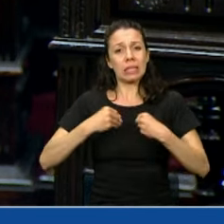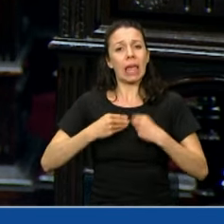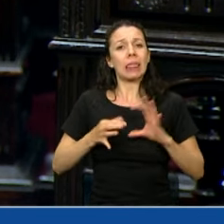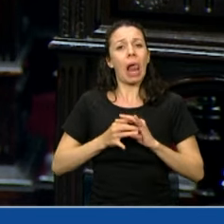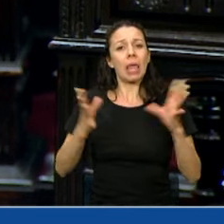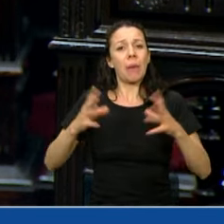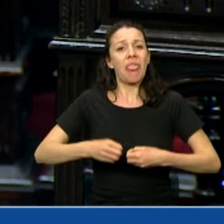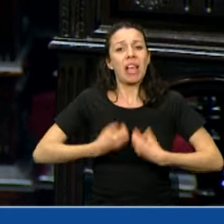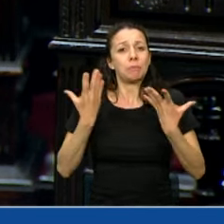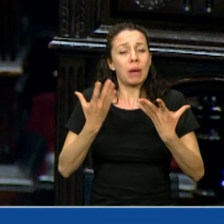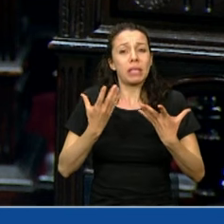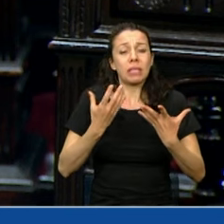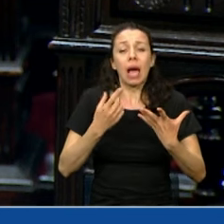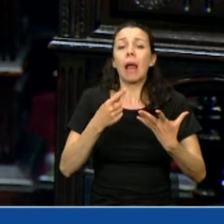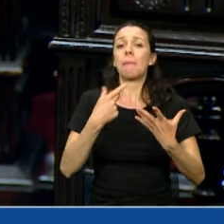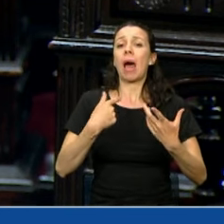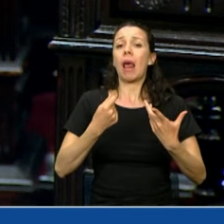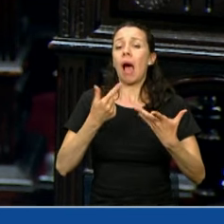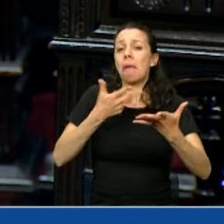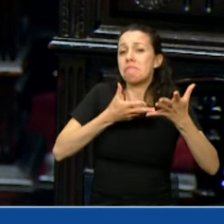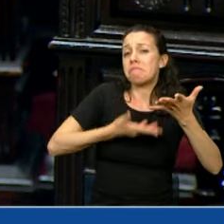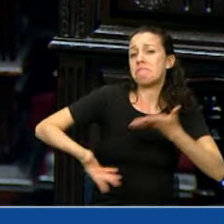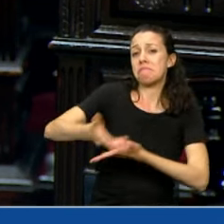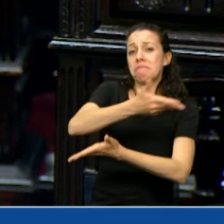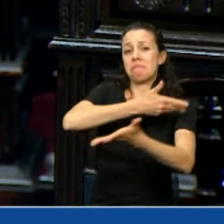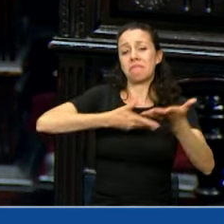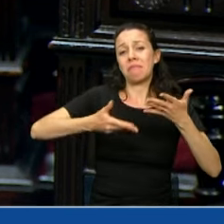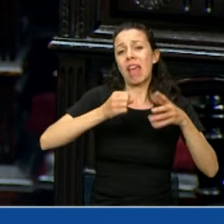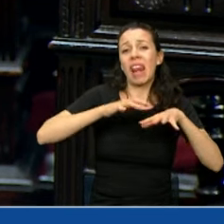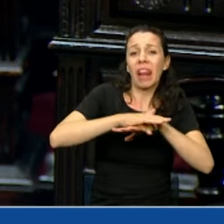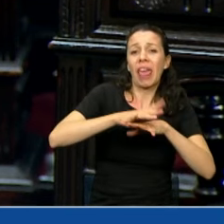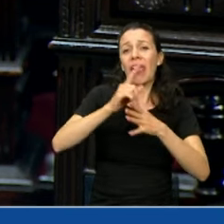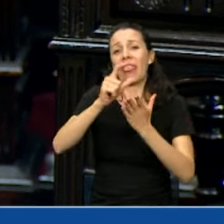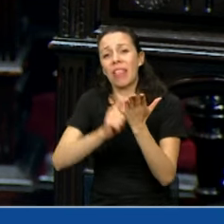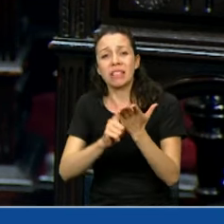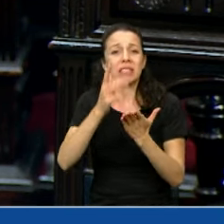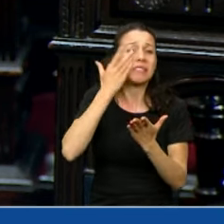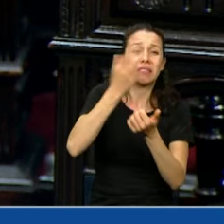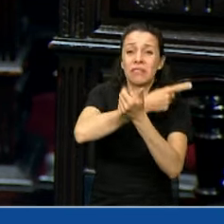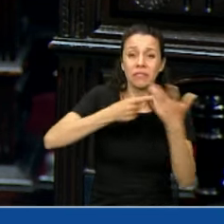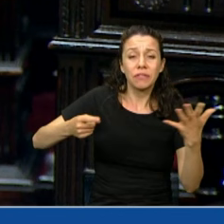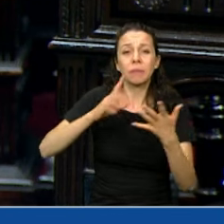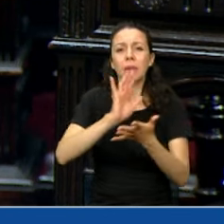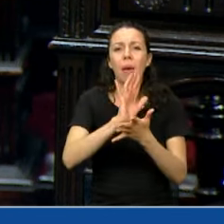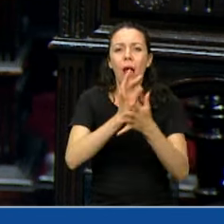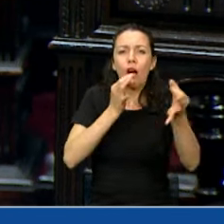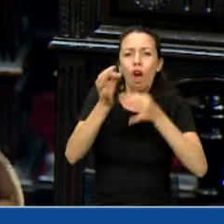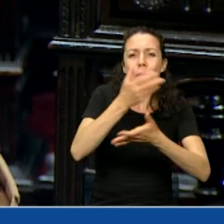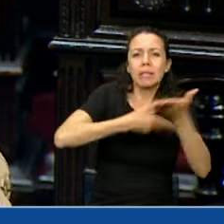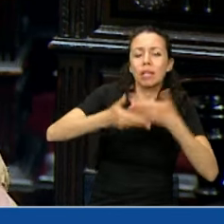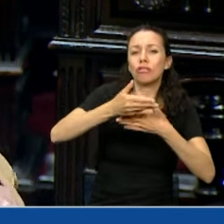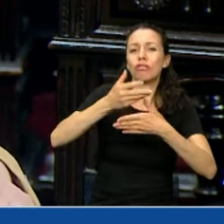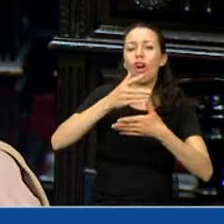verdaderamente hace a la convivencia social en redes sociales a la conversación pública y a la